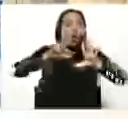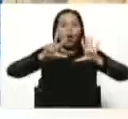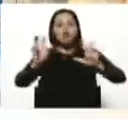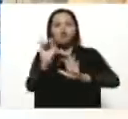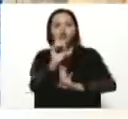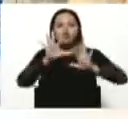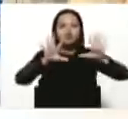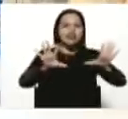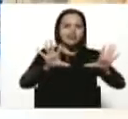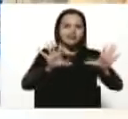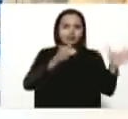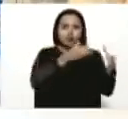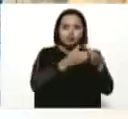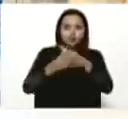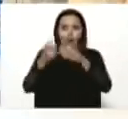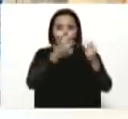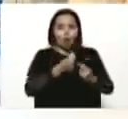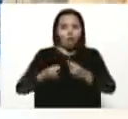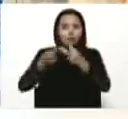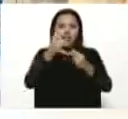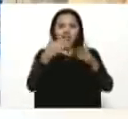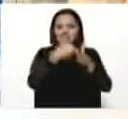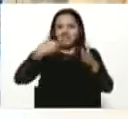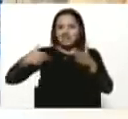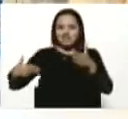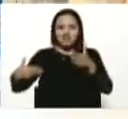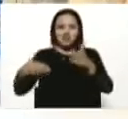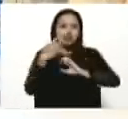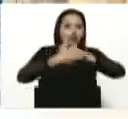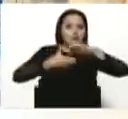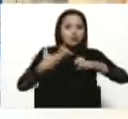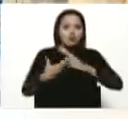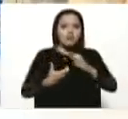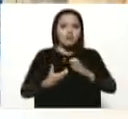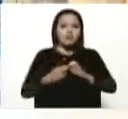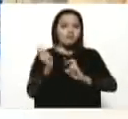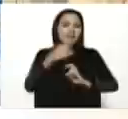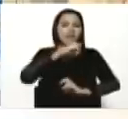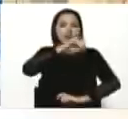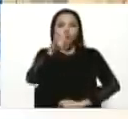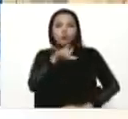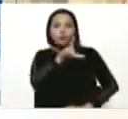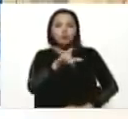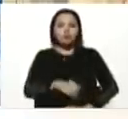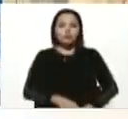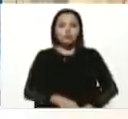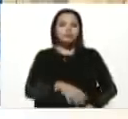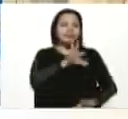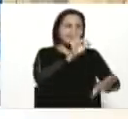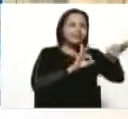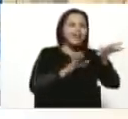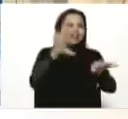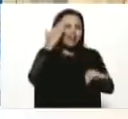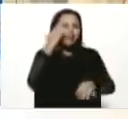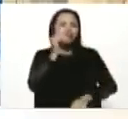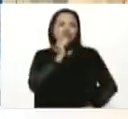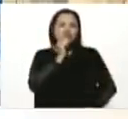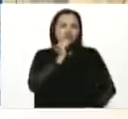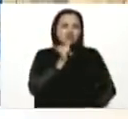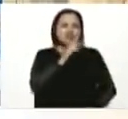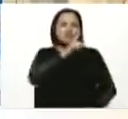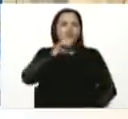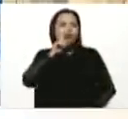económicos que están detrás de las perturbaciones que ha habido en el mes de julio. Los tenemos muy bien identificados con nombre y